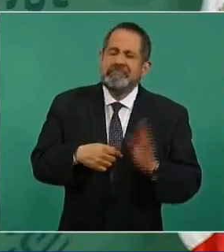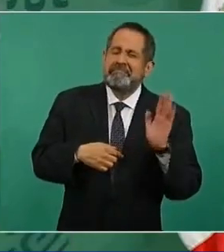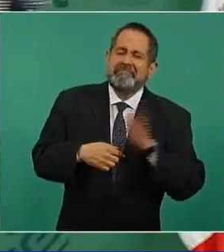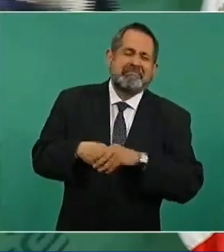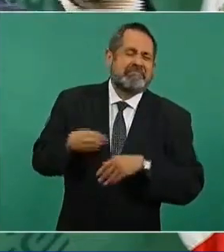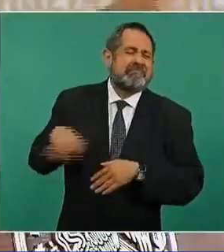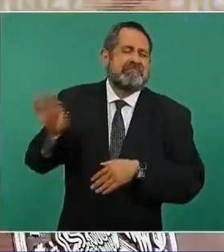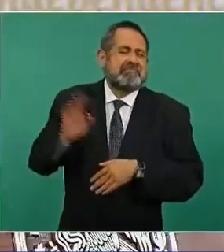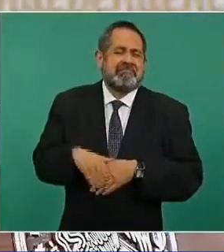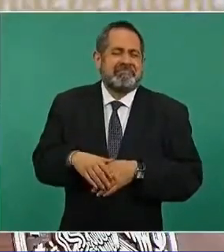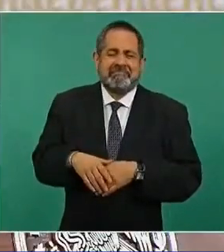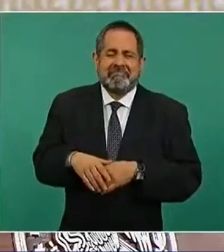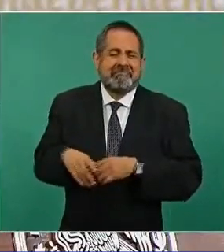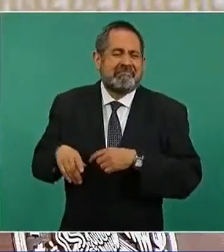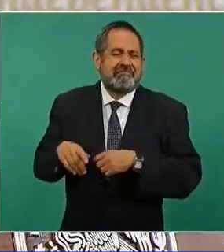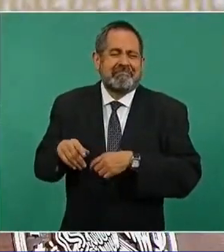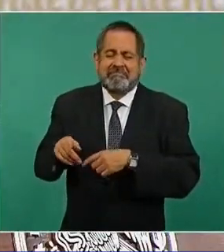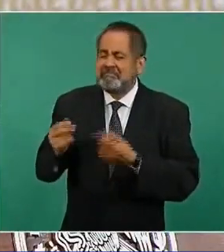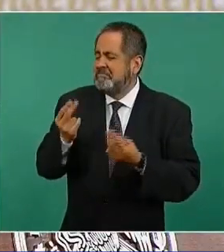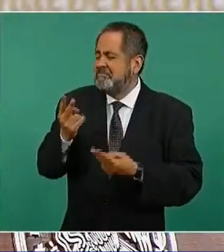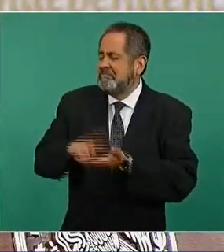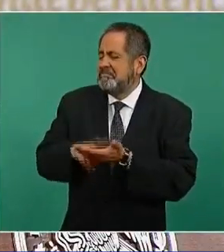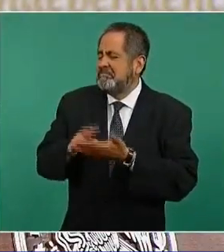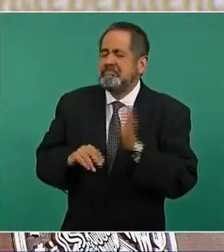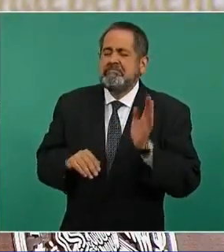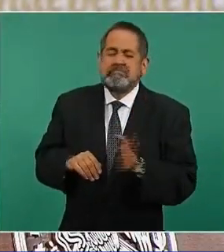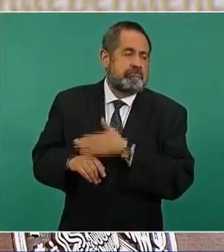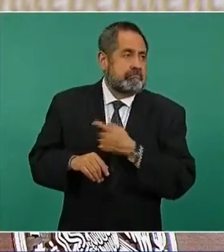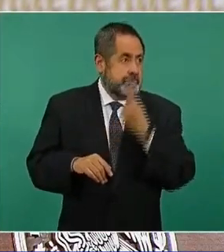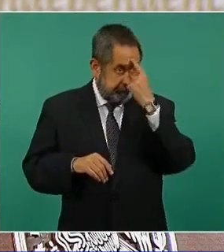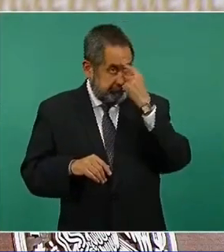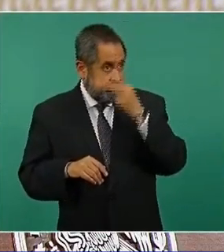no entregaron las concesiones.